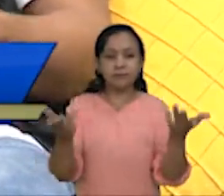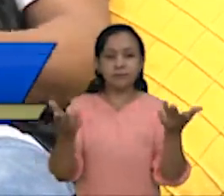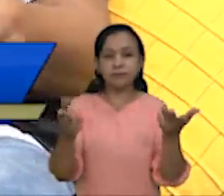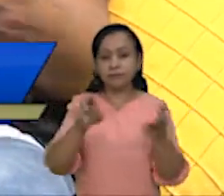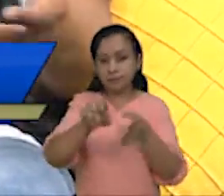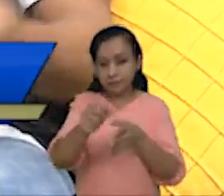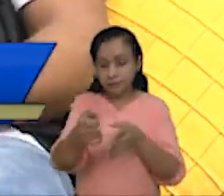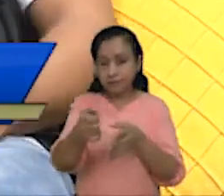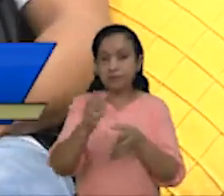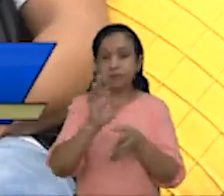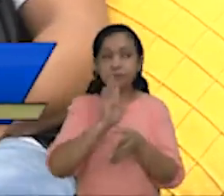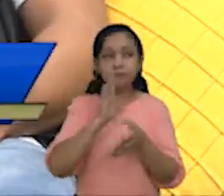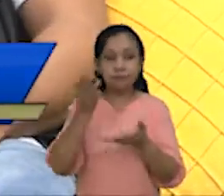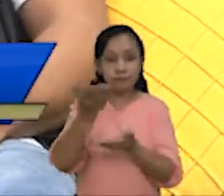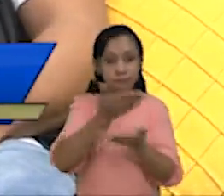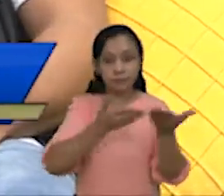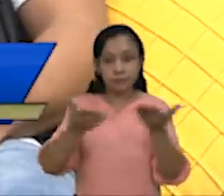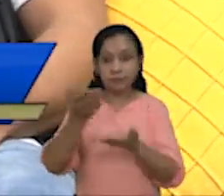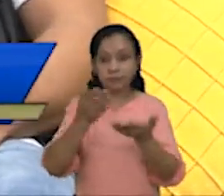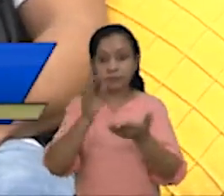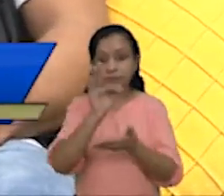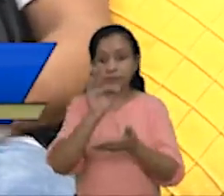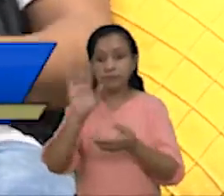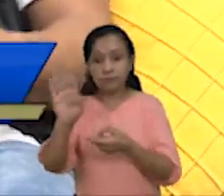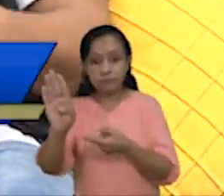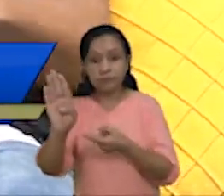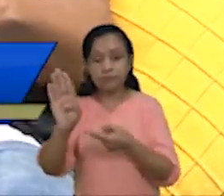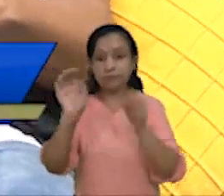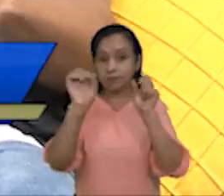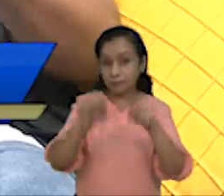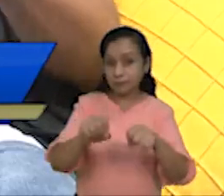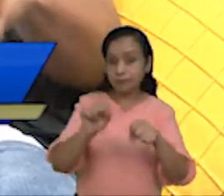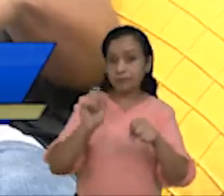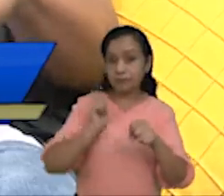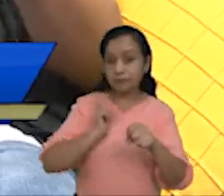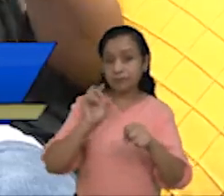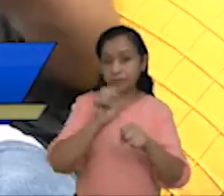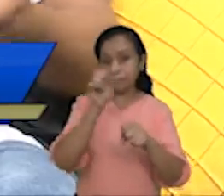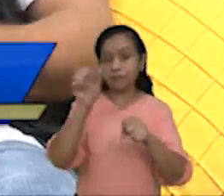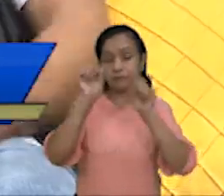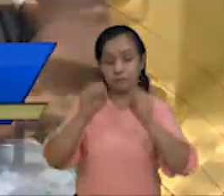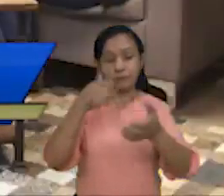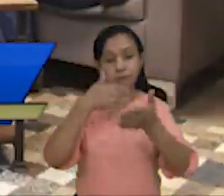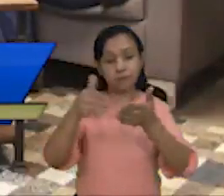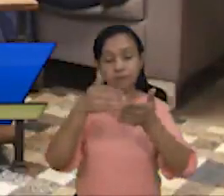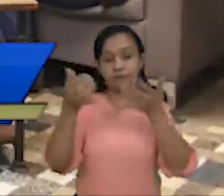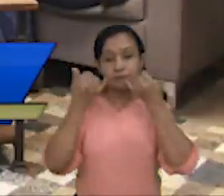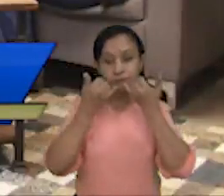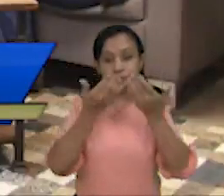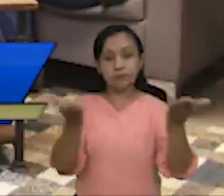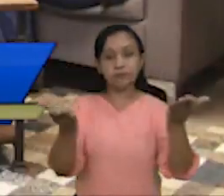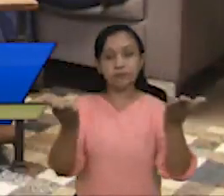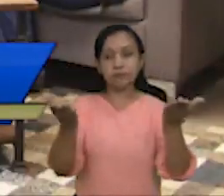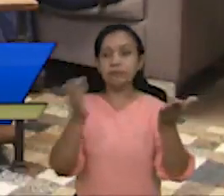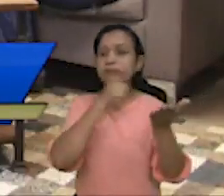con la radio vos puedes combinar las transmisiones en Facebook Live y tenés también otro compendio para facilitar la información, pero